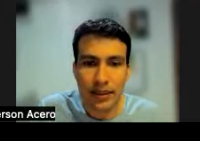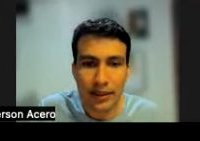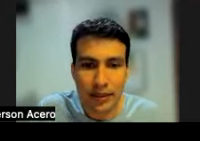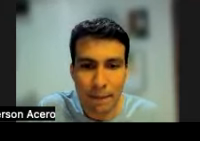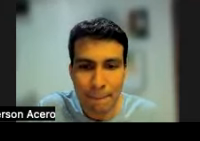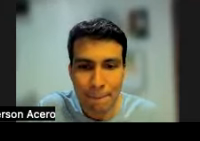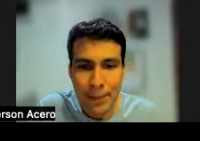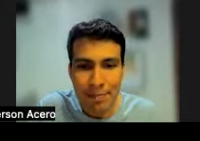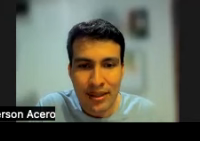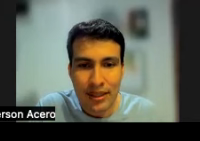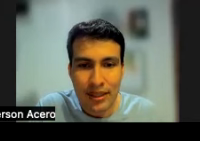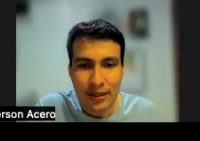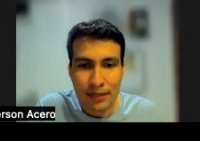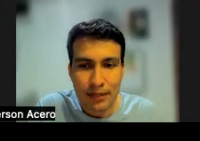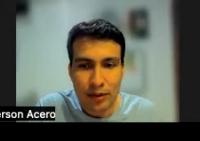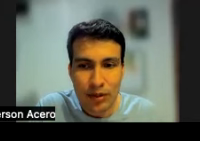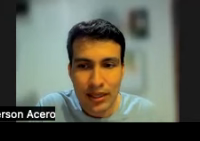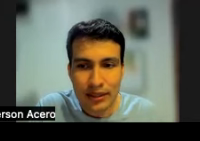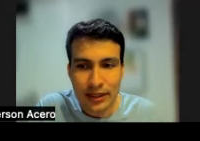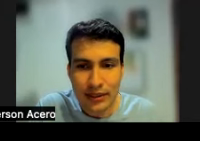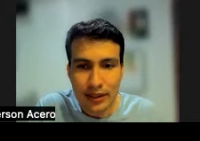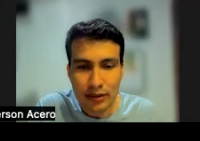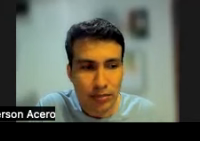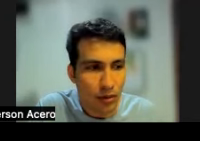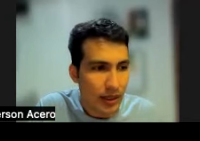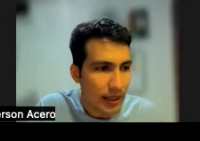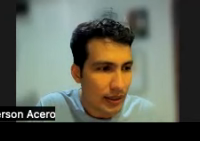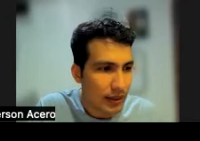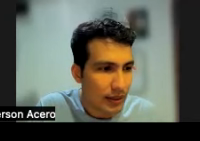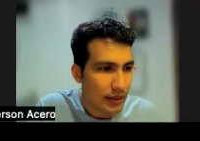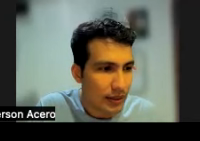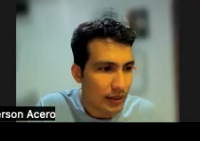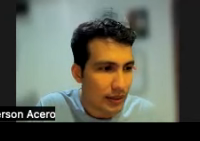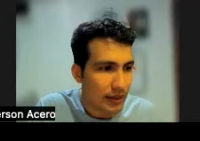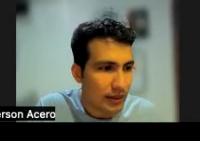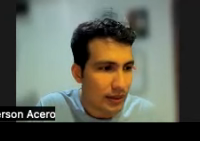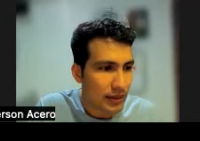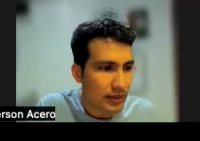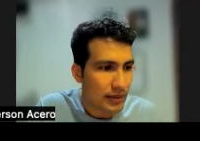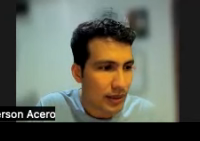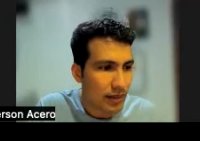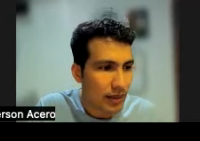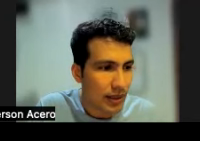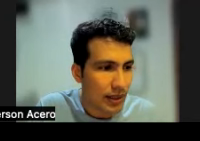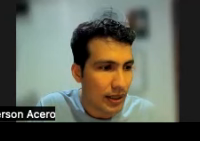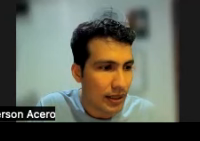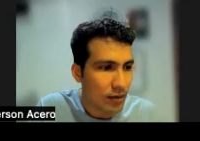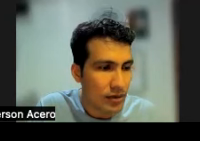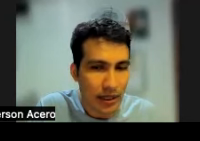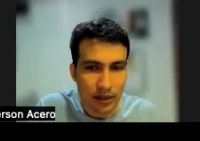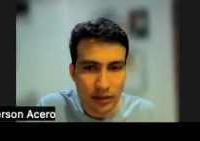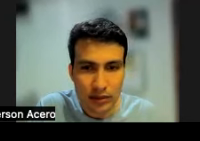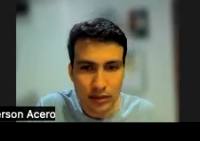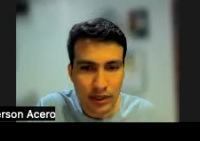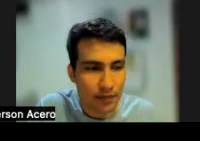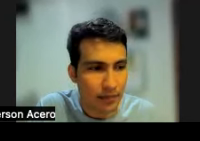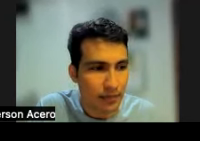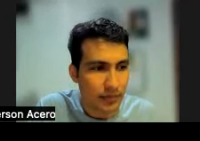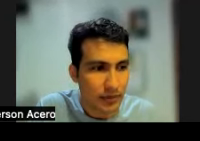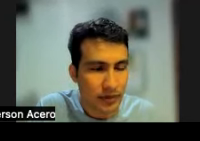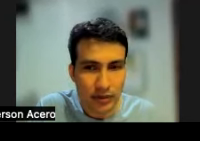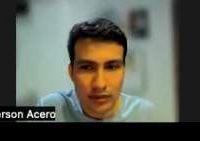la pandemia. Yo voy a ir saltando un poco acá y ya vamos a escuchar